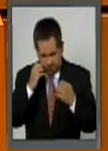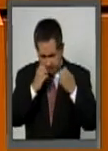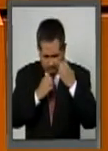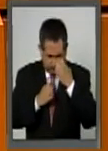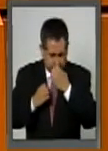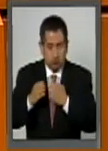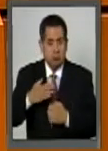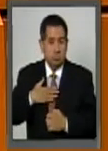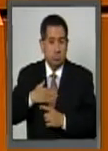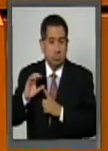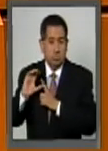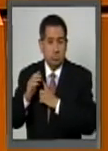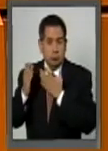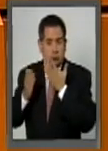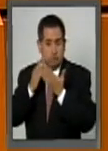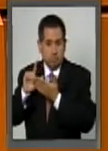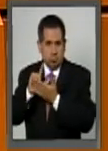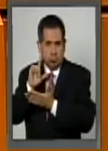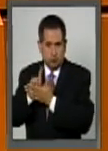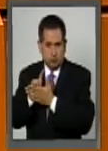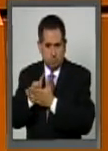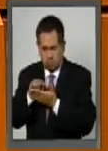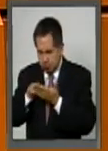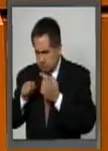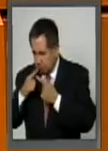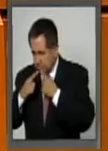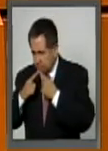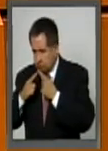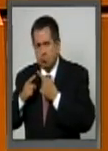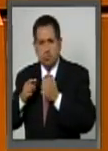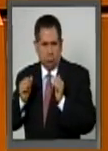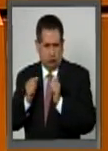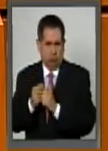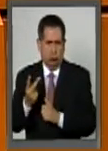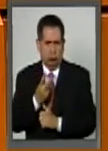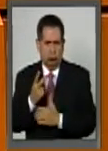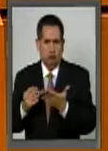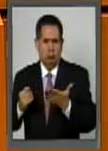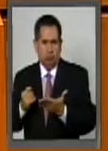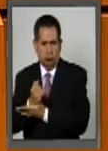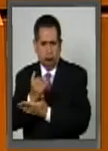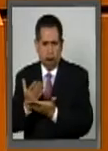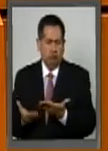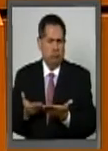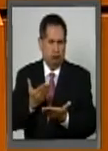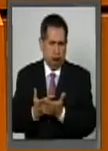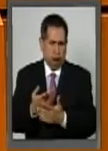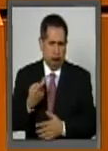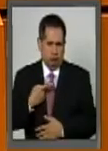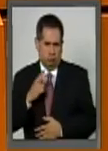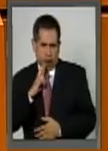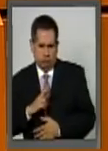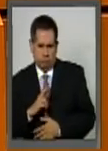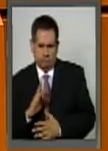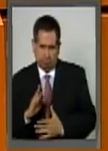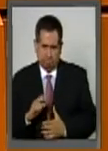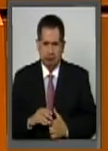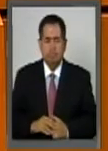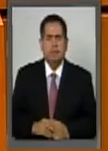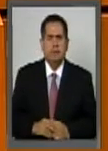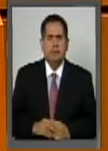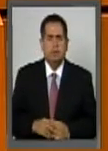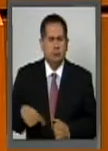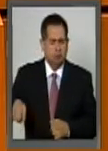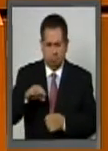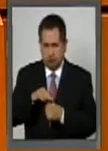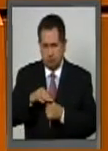la Comisión de Estudios Legislativos, codictaminadora de esta iniciativa, y que